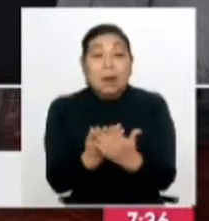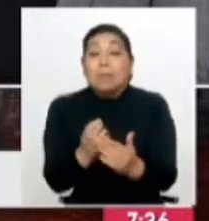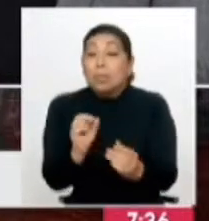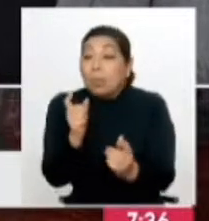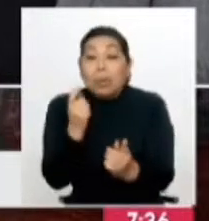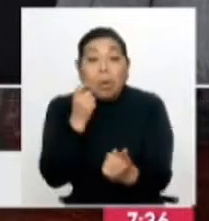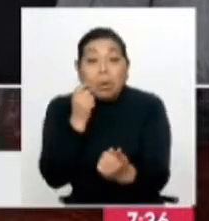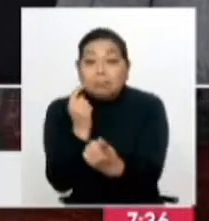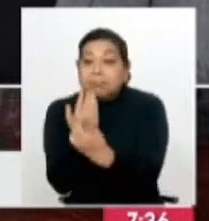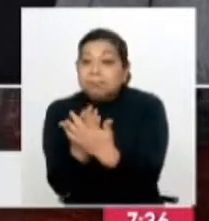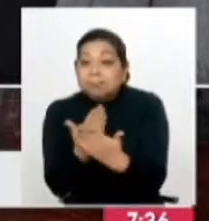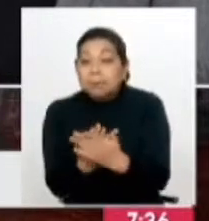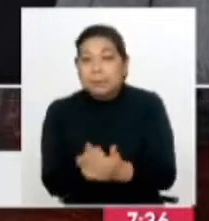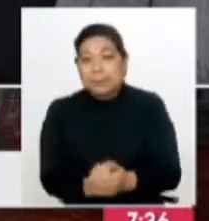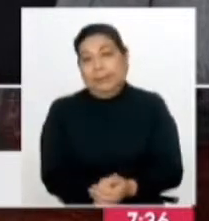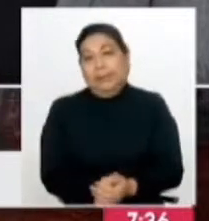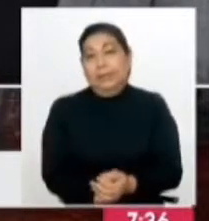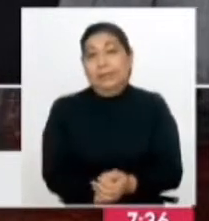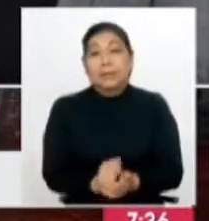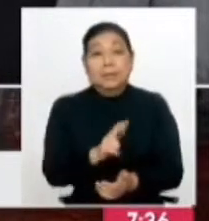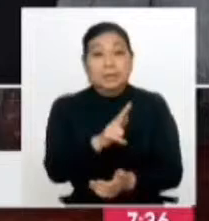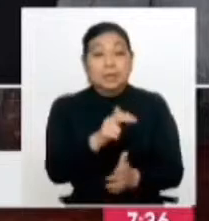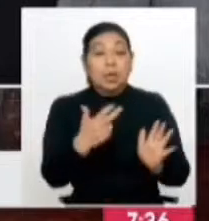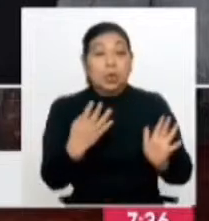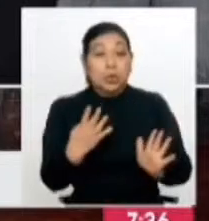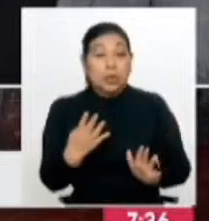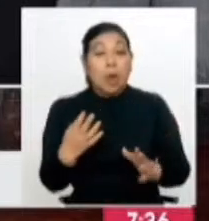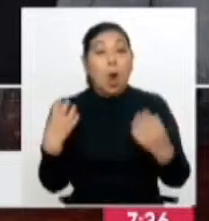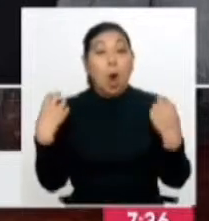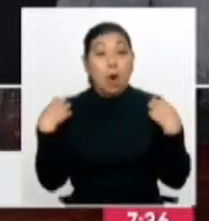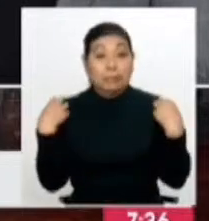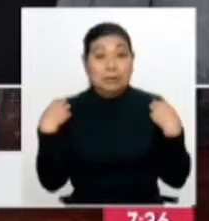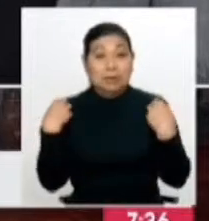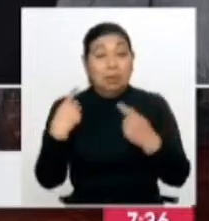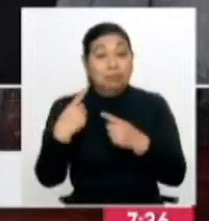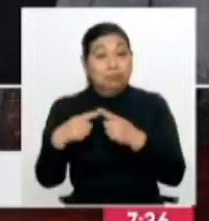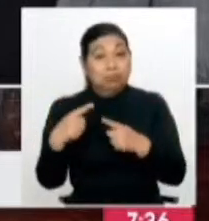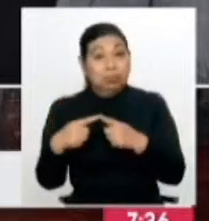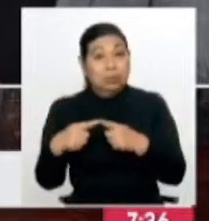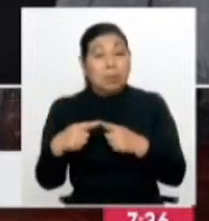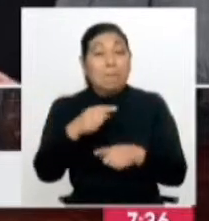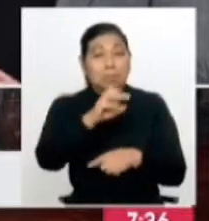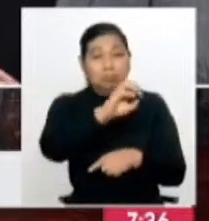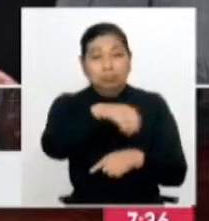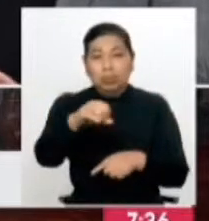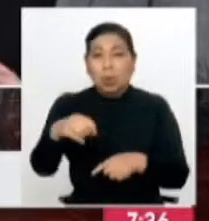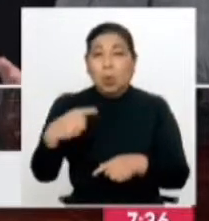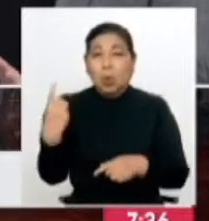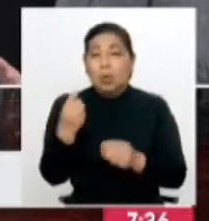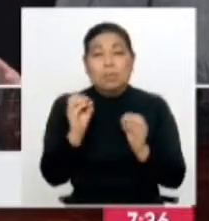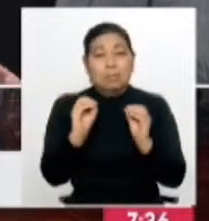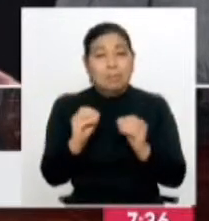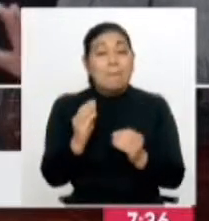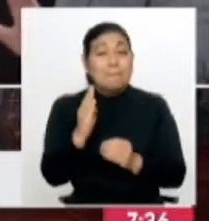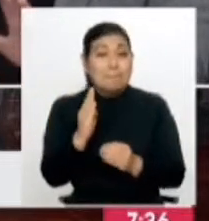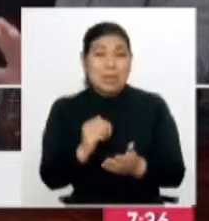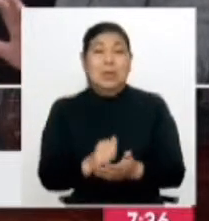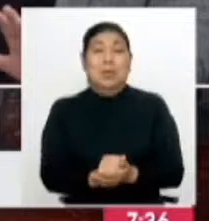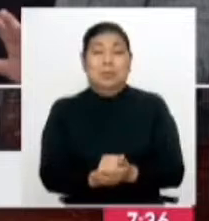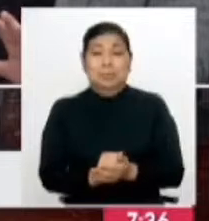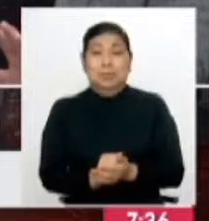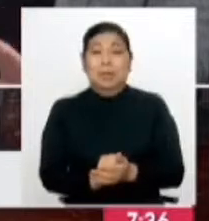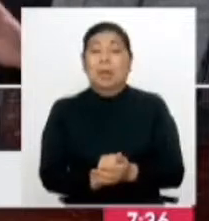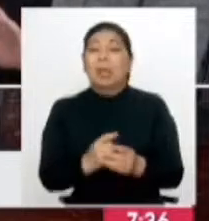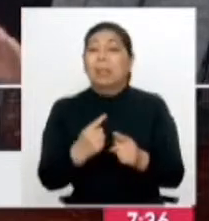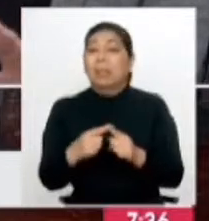cerca posible. Como te comentaba, 384 oficinas del banco son consideradas única oferta bancaria. Es decir,